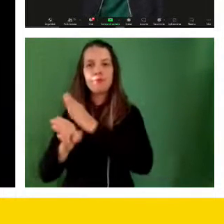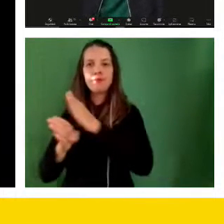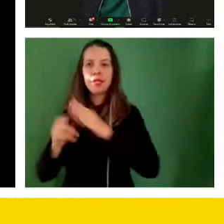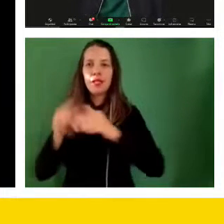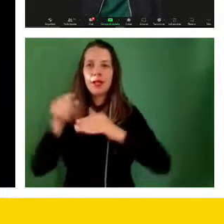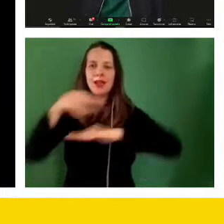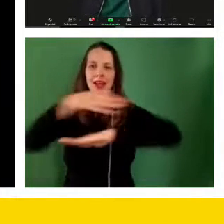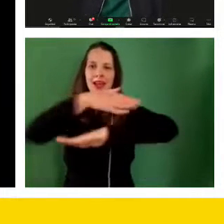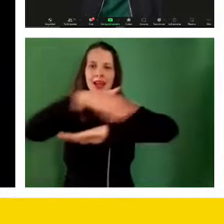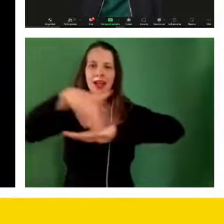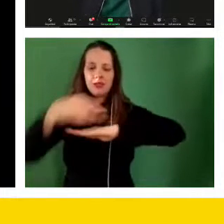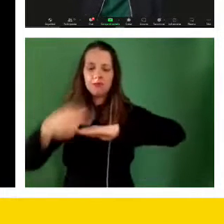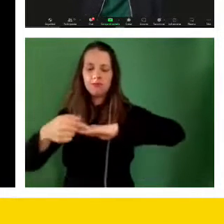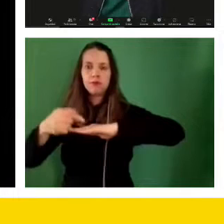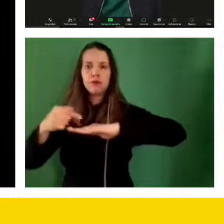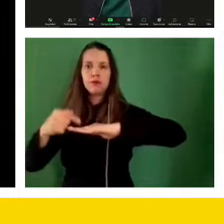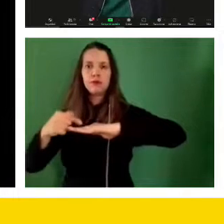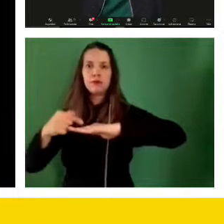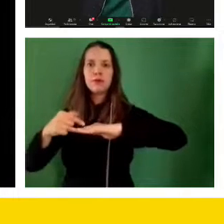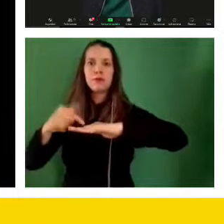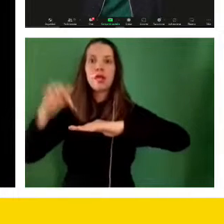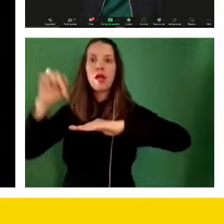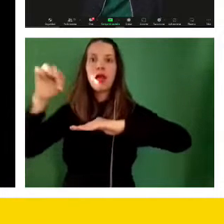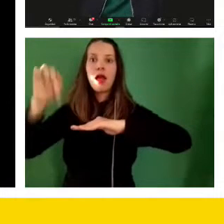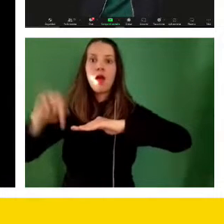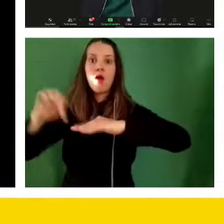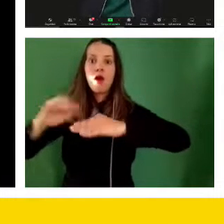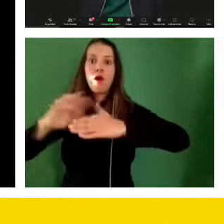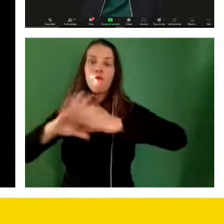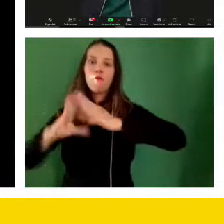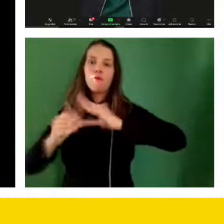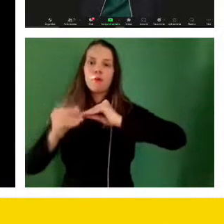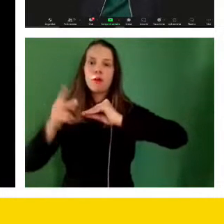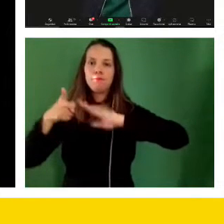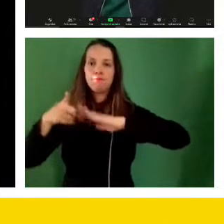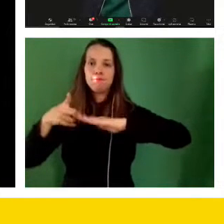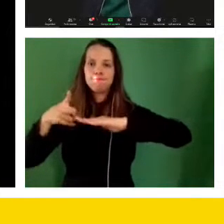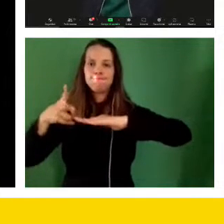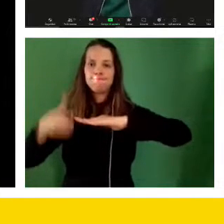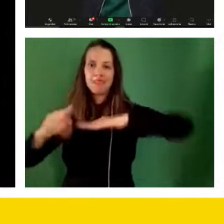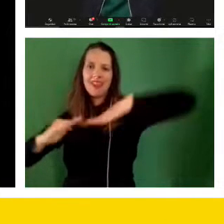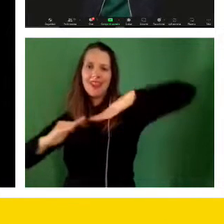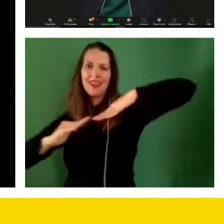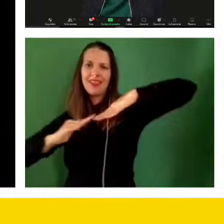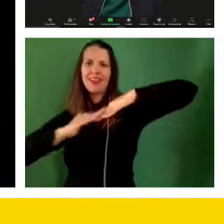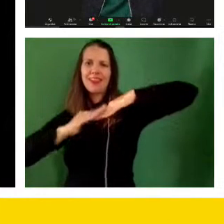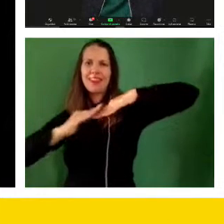ahora está totalmente interrumpida por una rampa nueva que se ha hecho, ¿no?